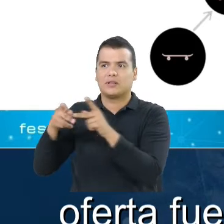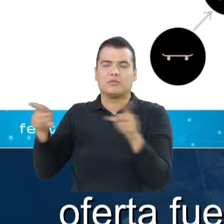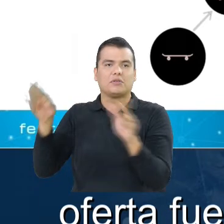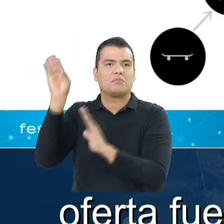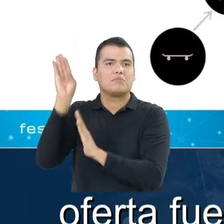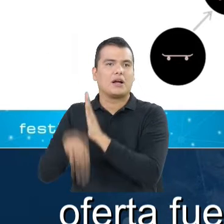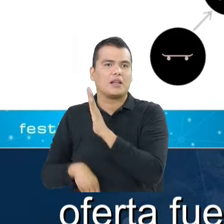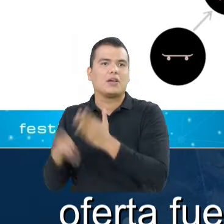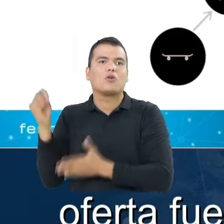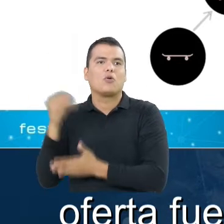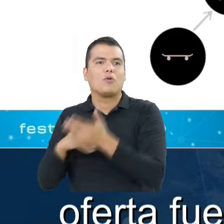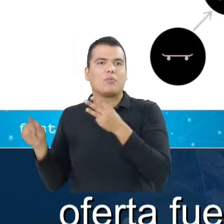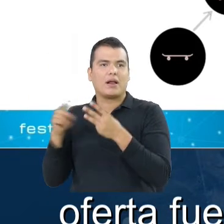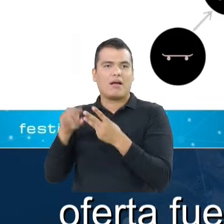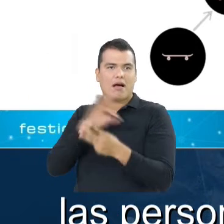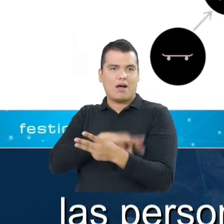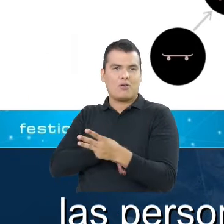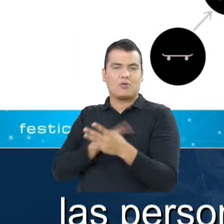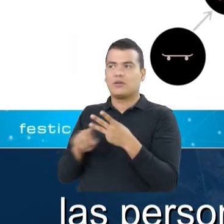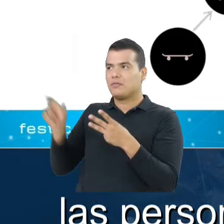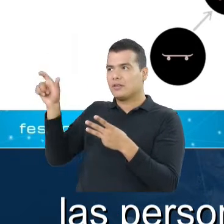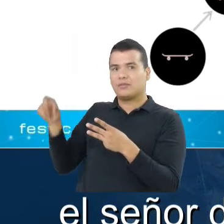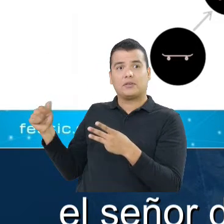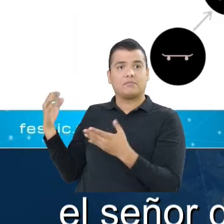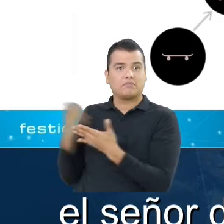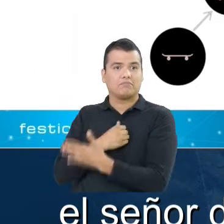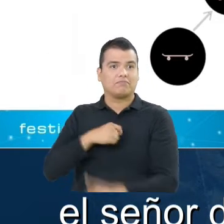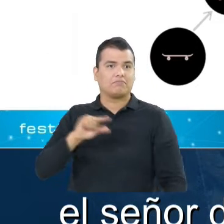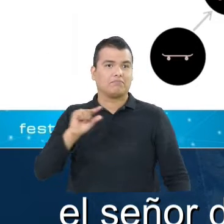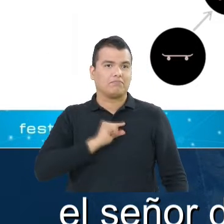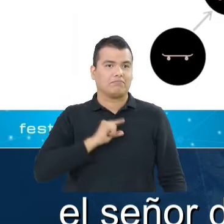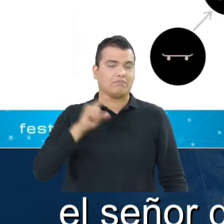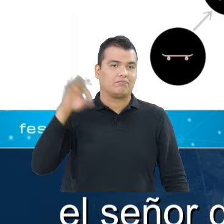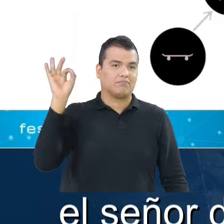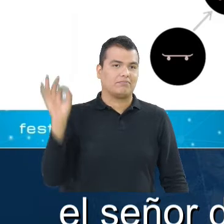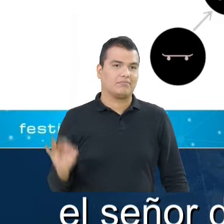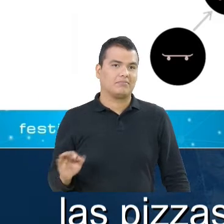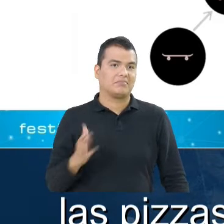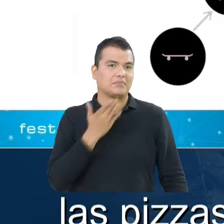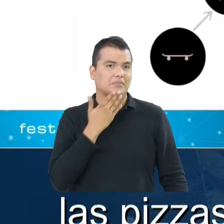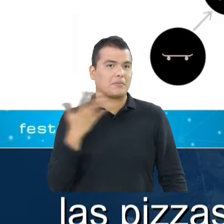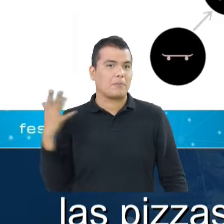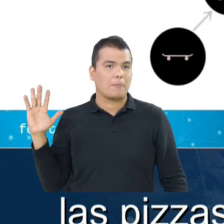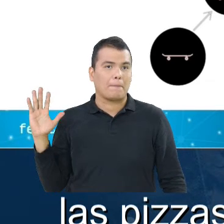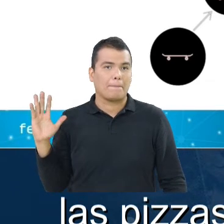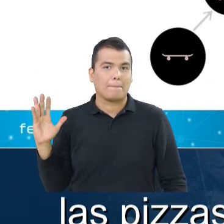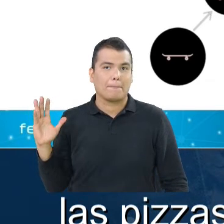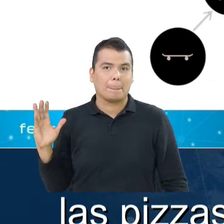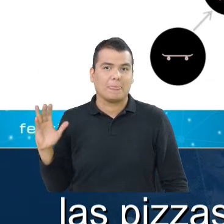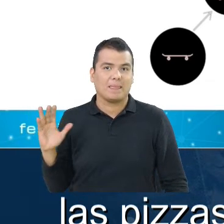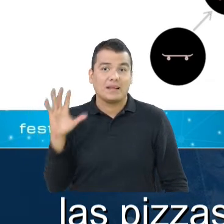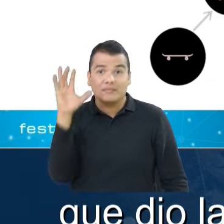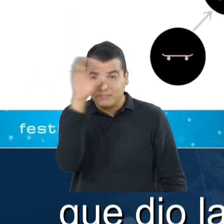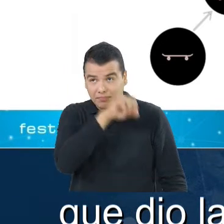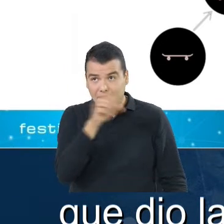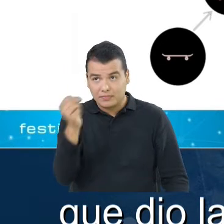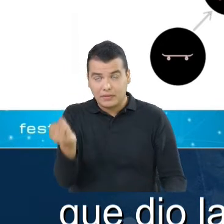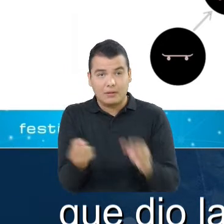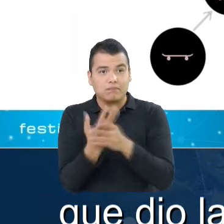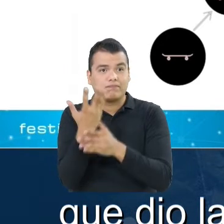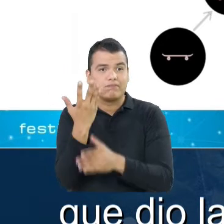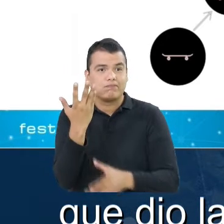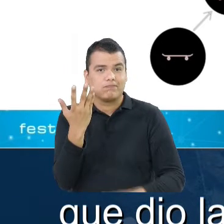pudo vender todas las pizzas y el de Groupon se dio cuenta que había una oportunidad de vender productos en descuento. Entonces, ese fue el producto mínimo